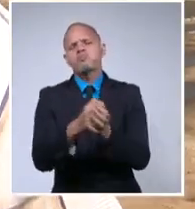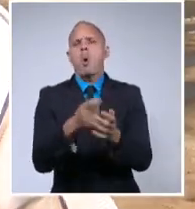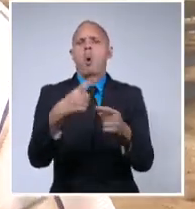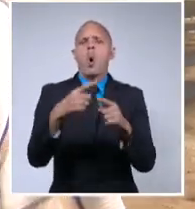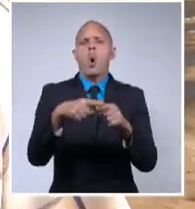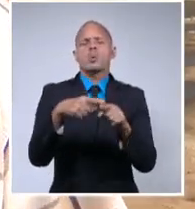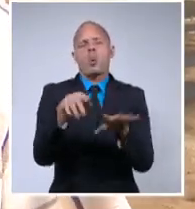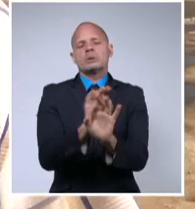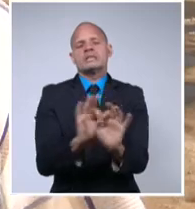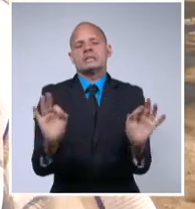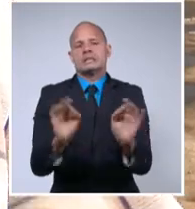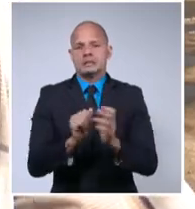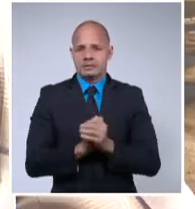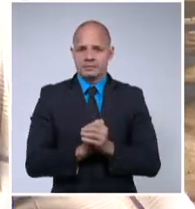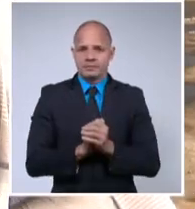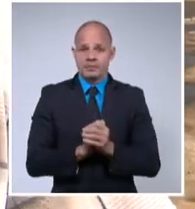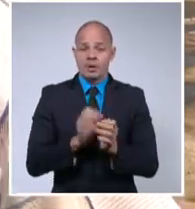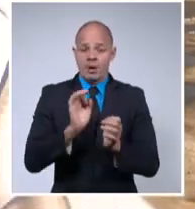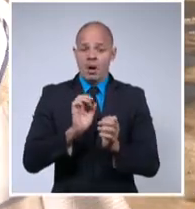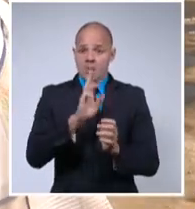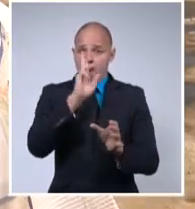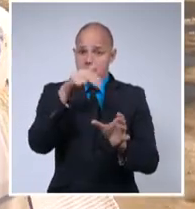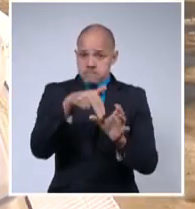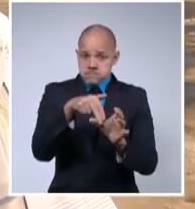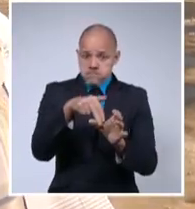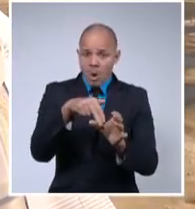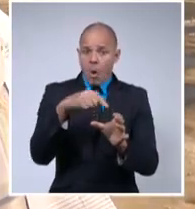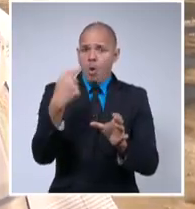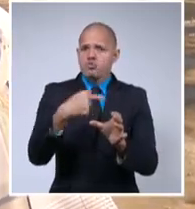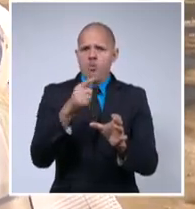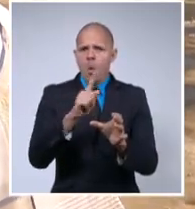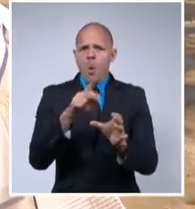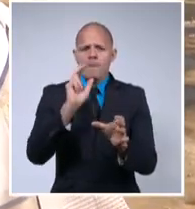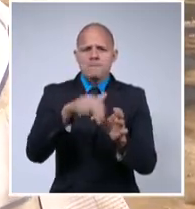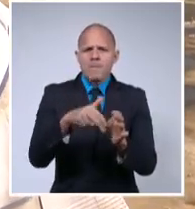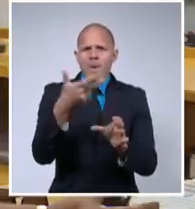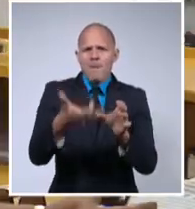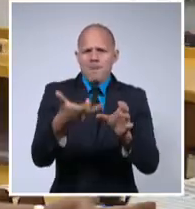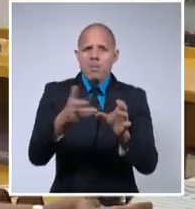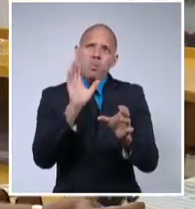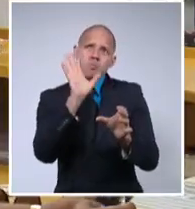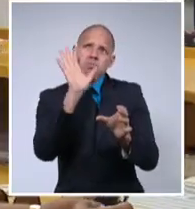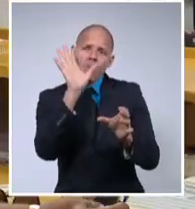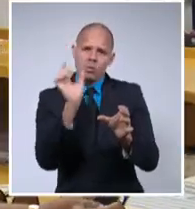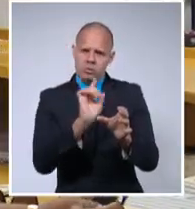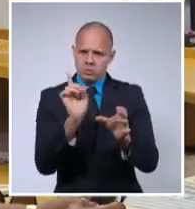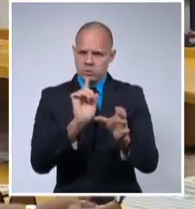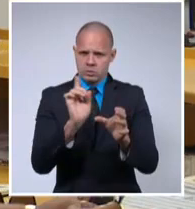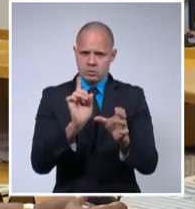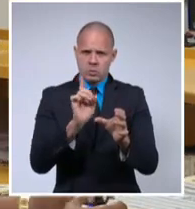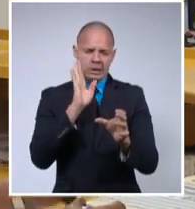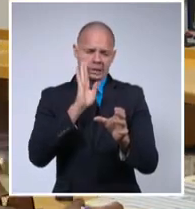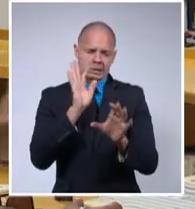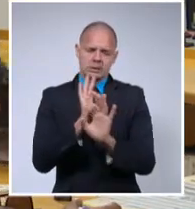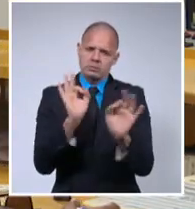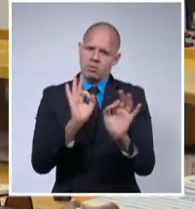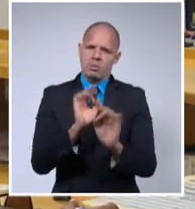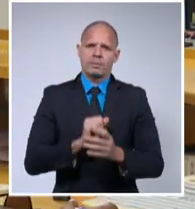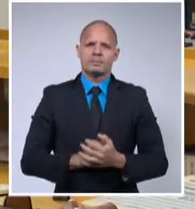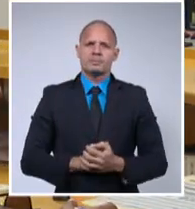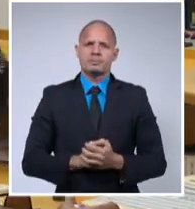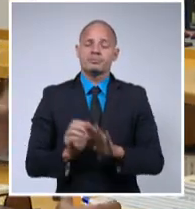partir de un combustible fósil, pero no vamos a introducir impactos negativos en el medio ambiente. Unos 300